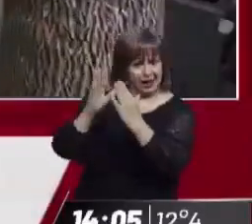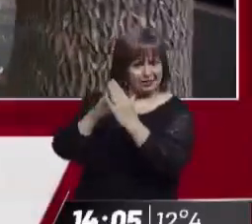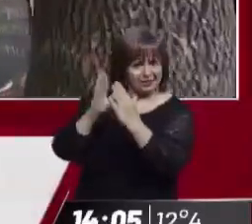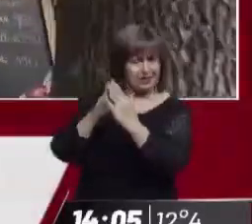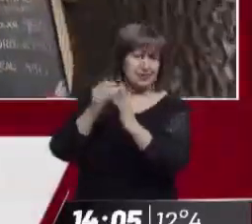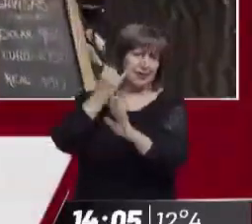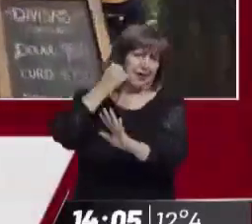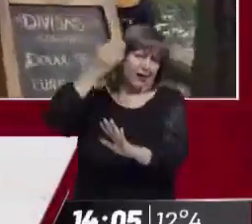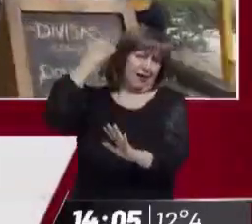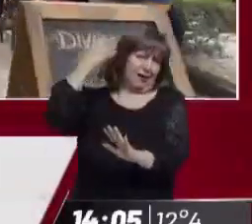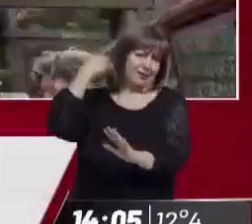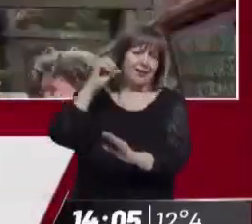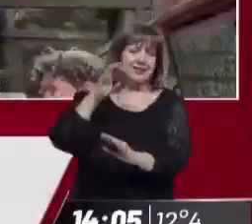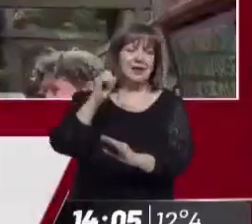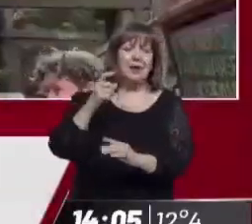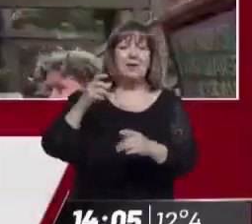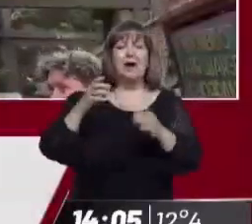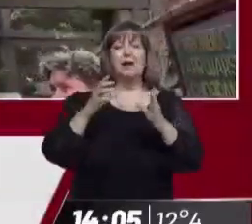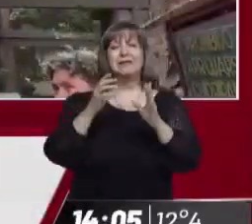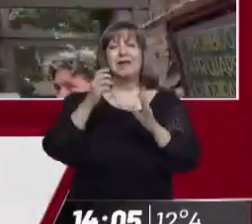acá. Bienvenido.